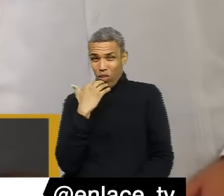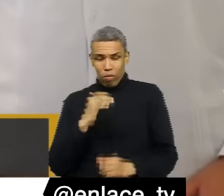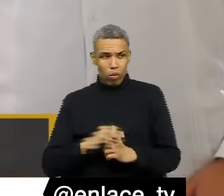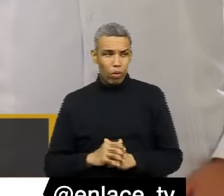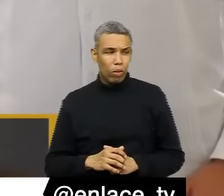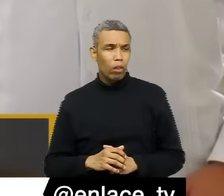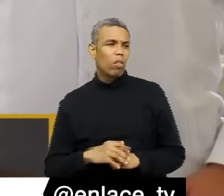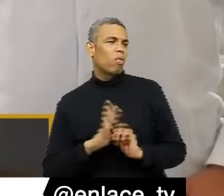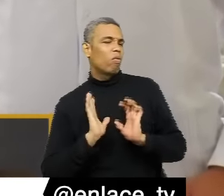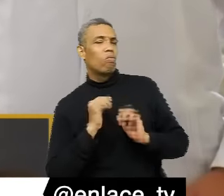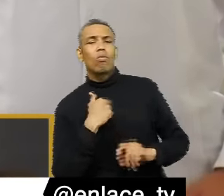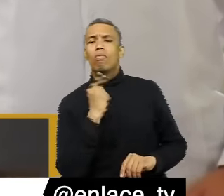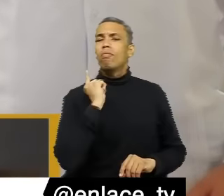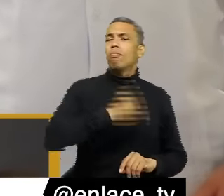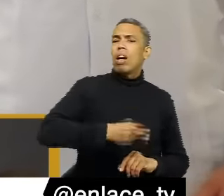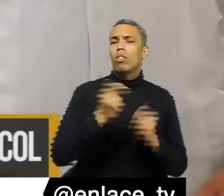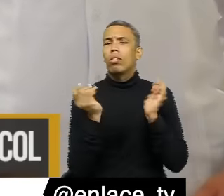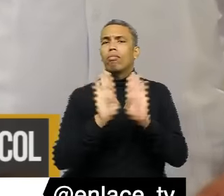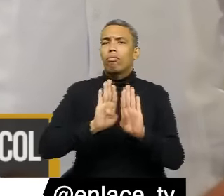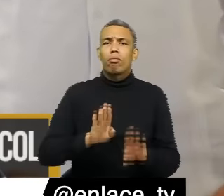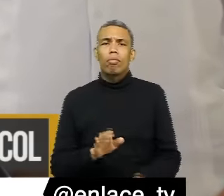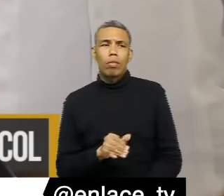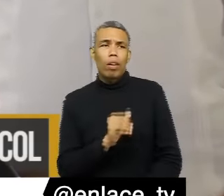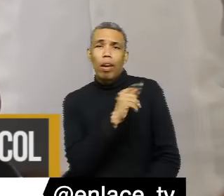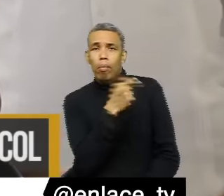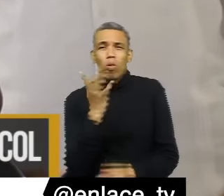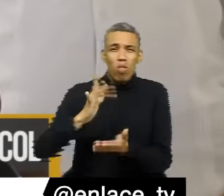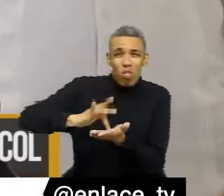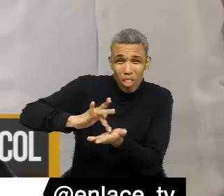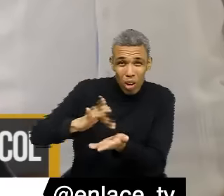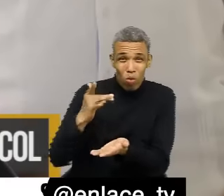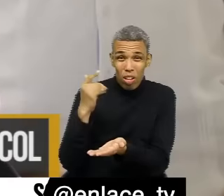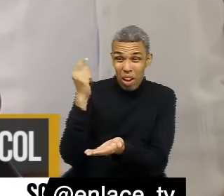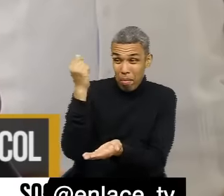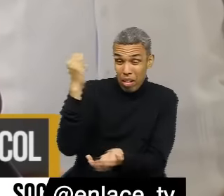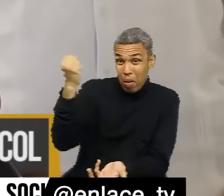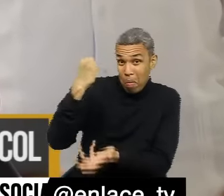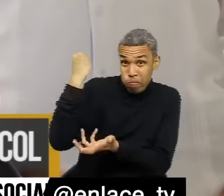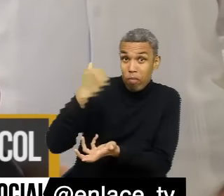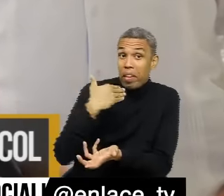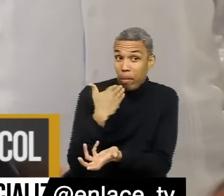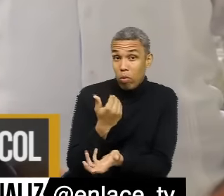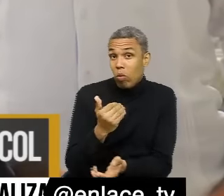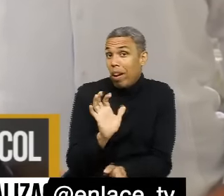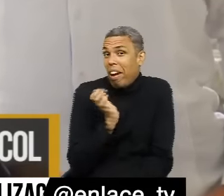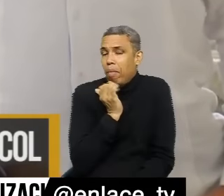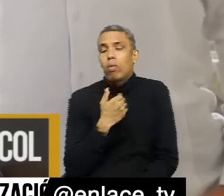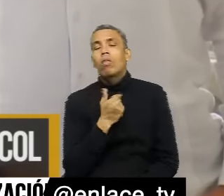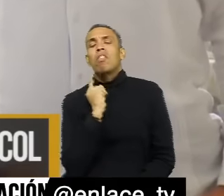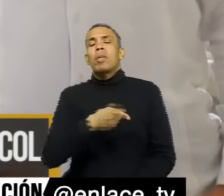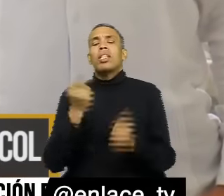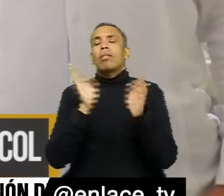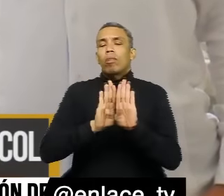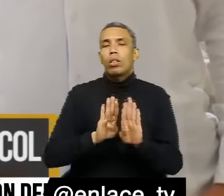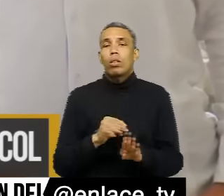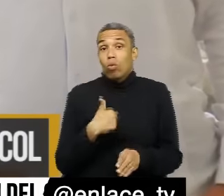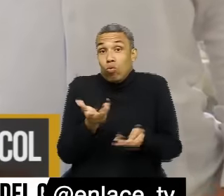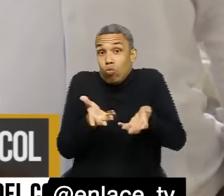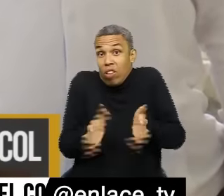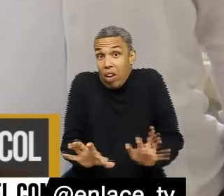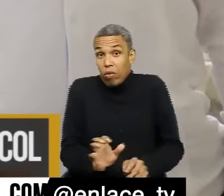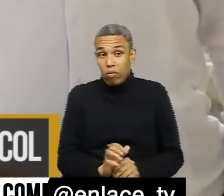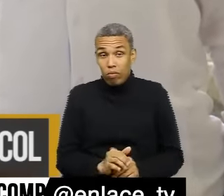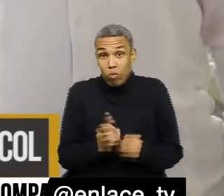que eran sus terrenos, vendieron los activos y sin plata, y hoy fuera de eso no van a trabajar, pues la consecuencia es que termina siendo cerrada. Yo no quiero cerrar ninguna empresa